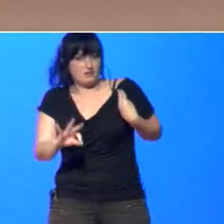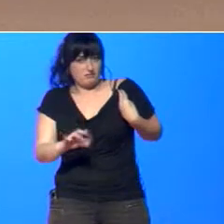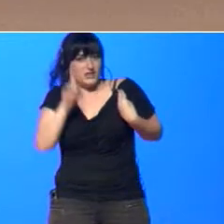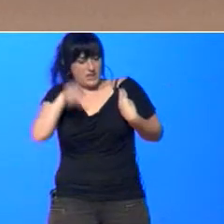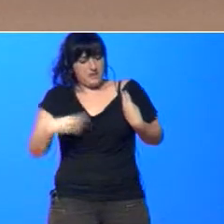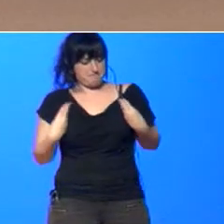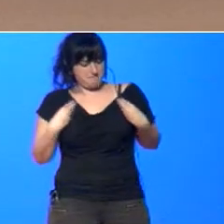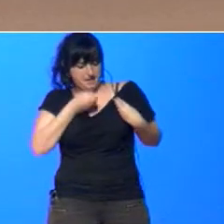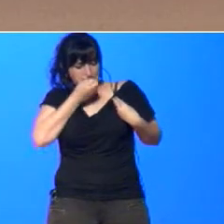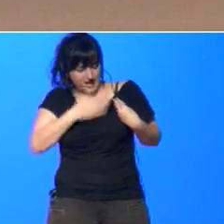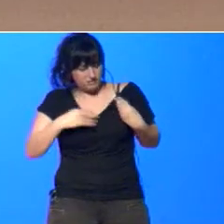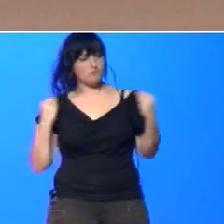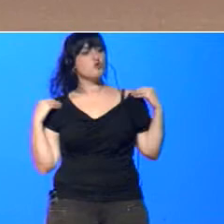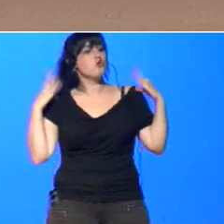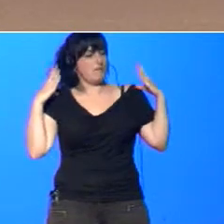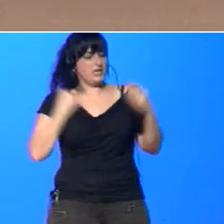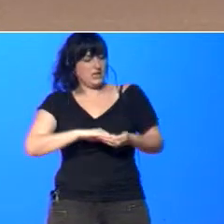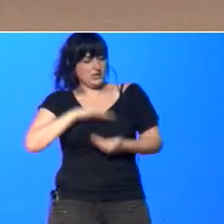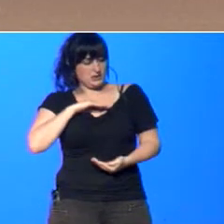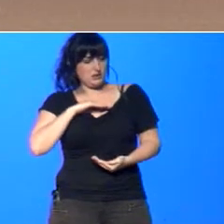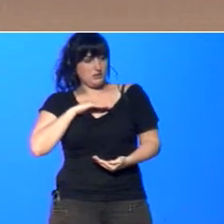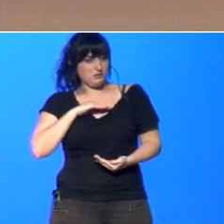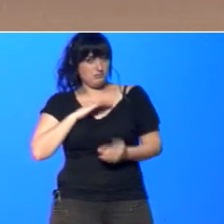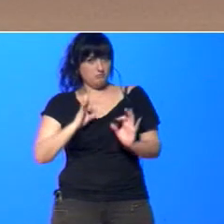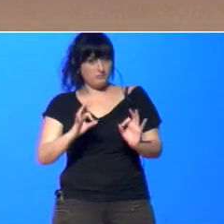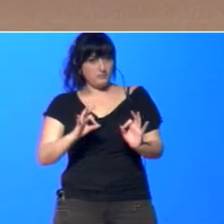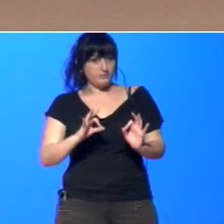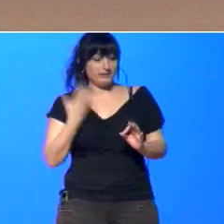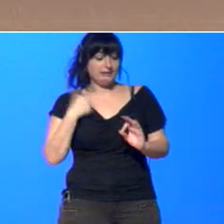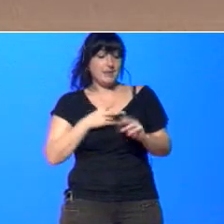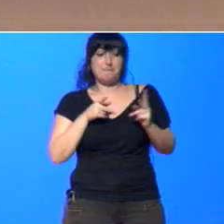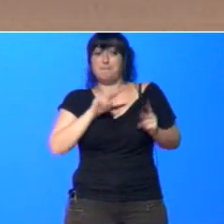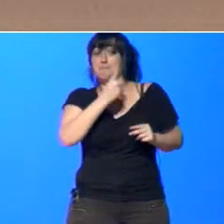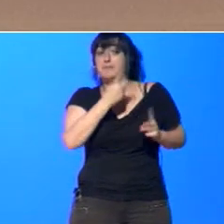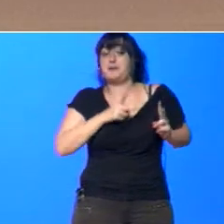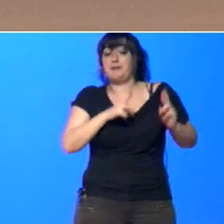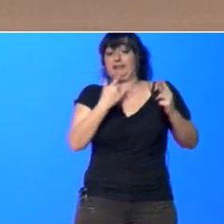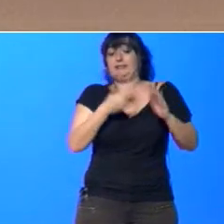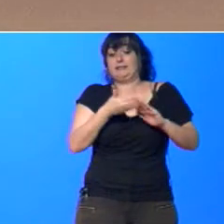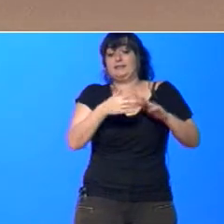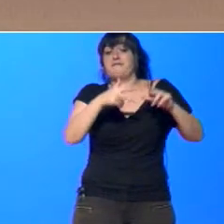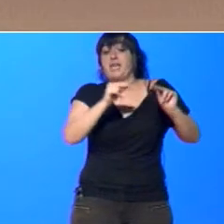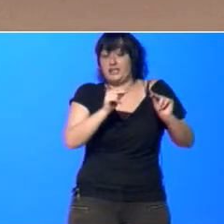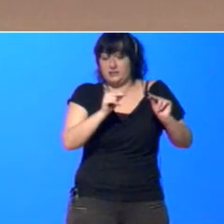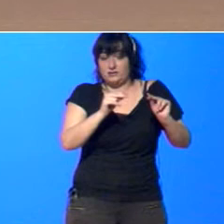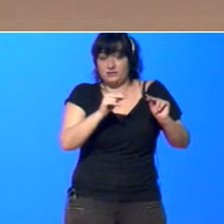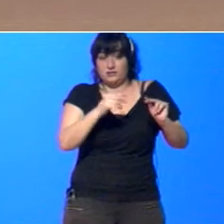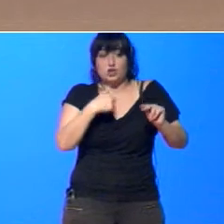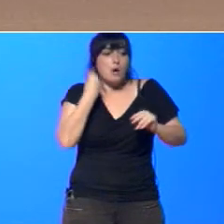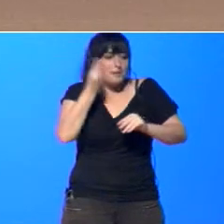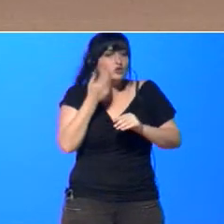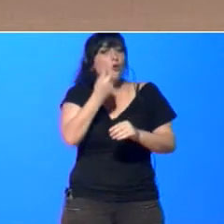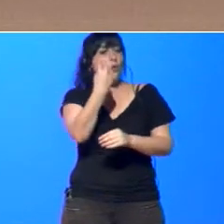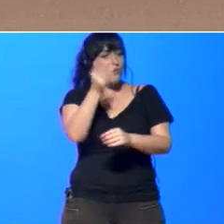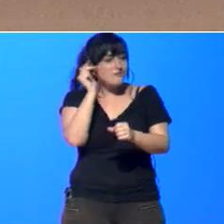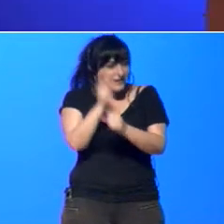las competencias también lo señalan. Y para finalizar esta primera parte, yo creo que un reto es